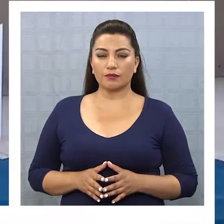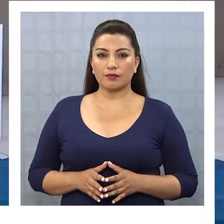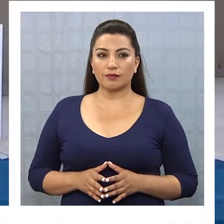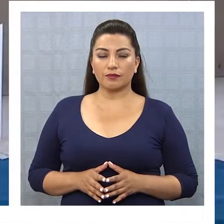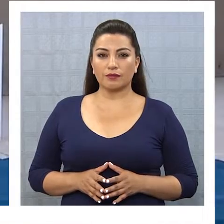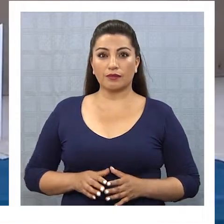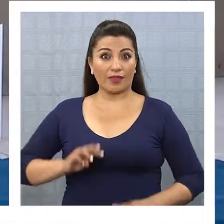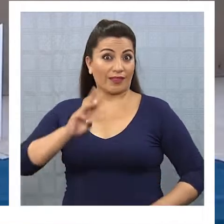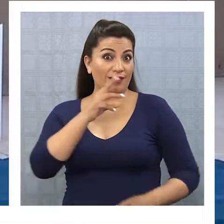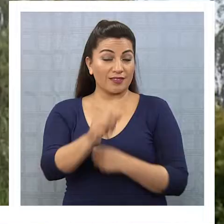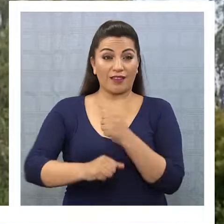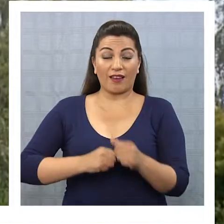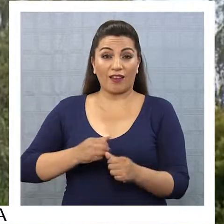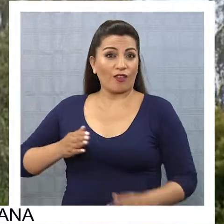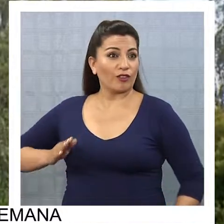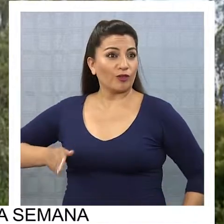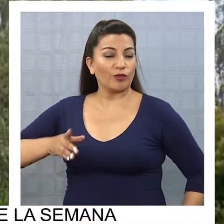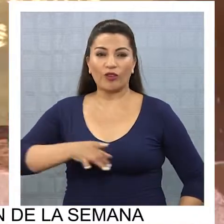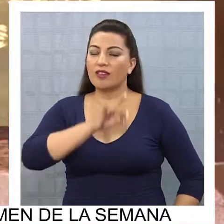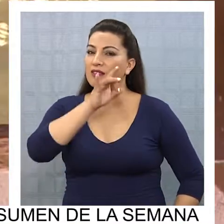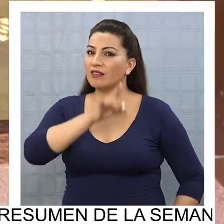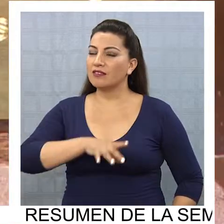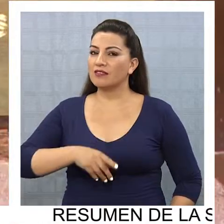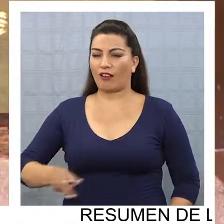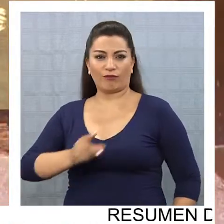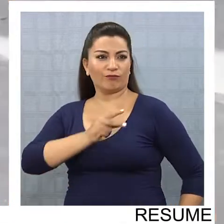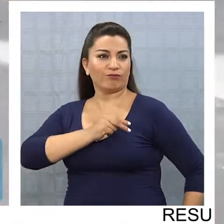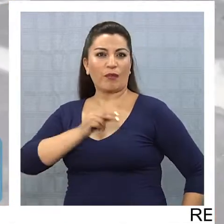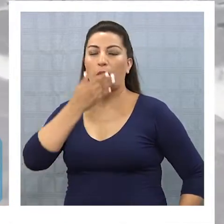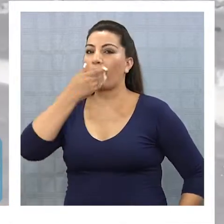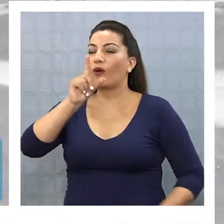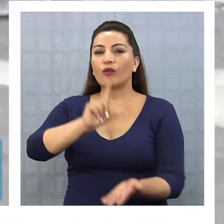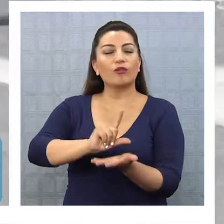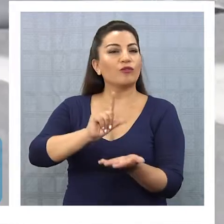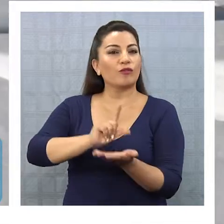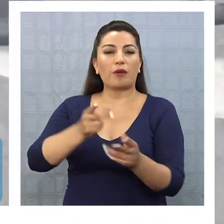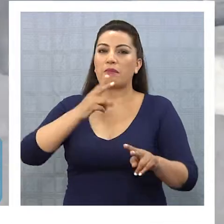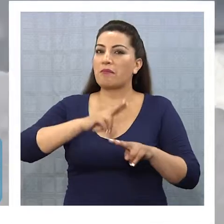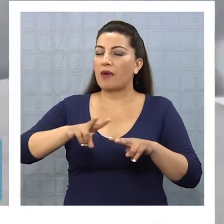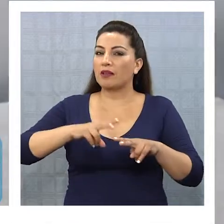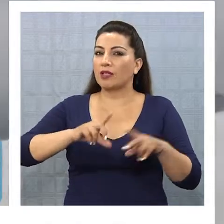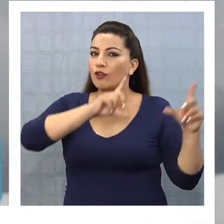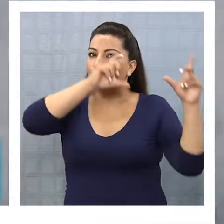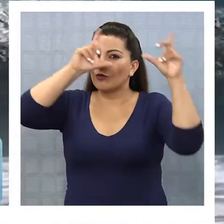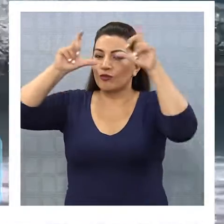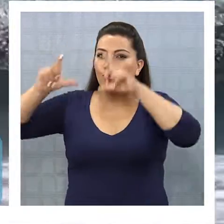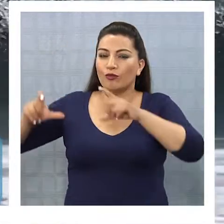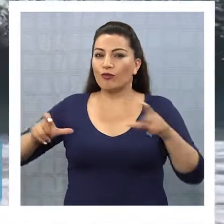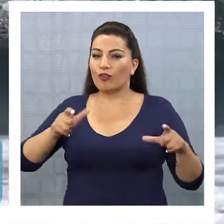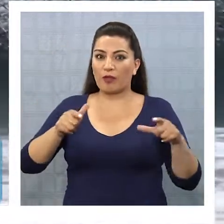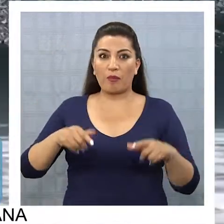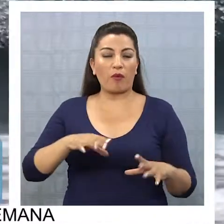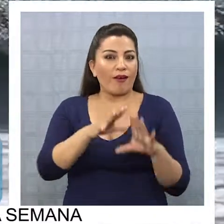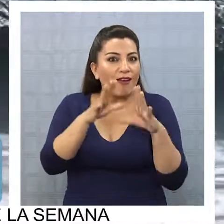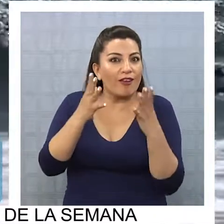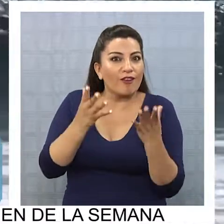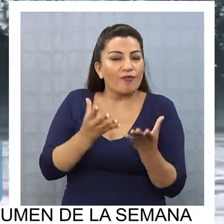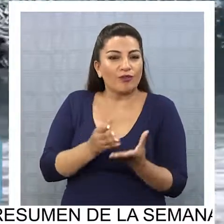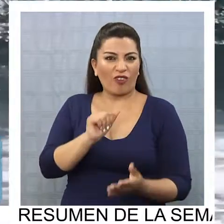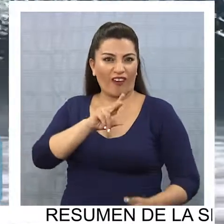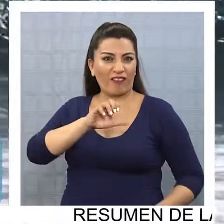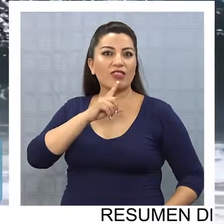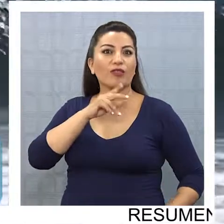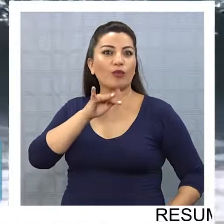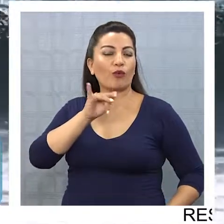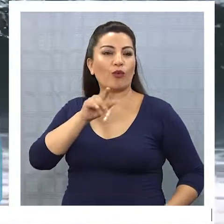Por tercer año consecutivo, Chile fue distinguido como el mejor lugar para realizar turismo-aventura en el mundo, según los World